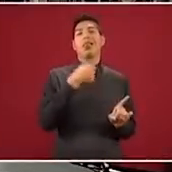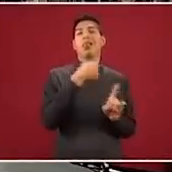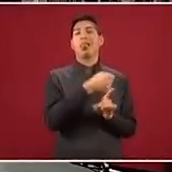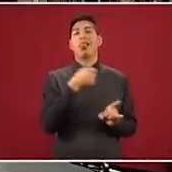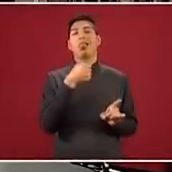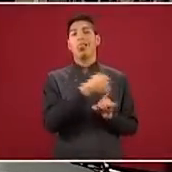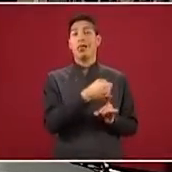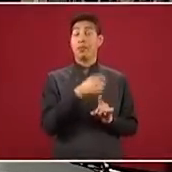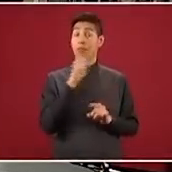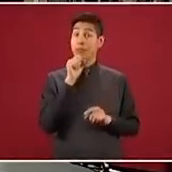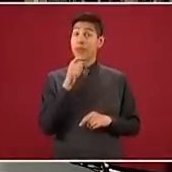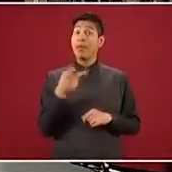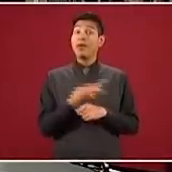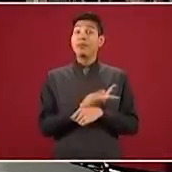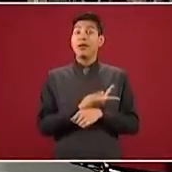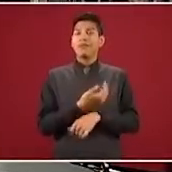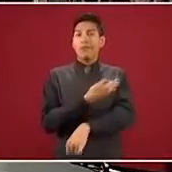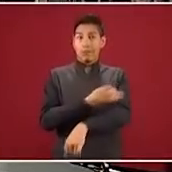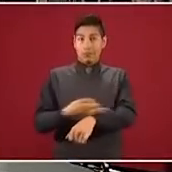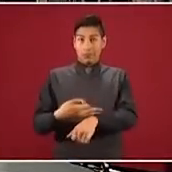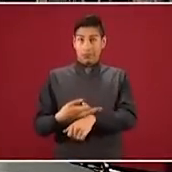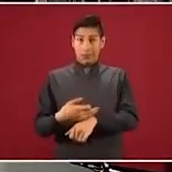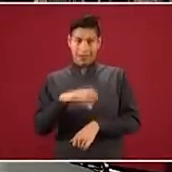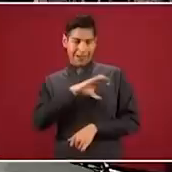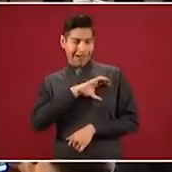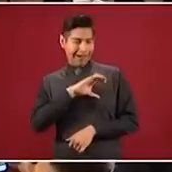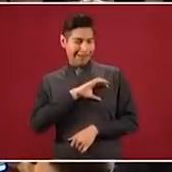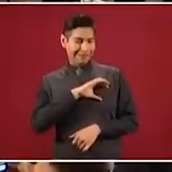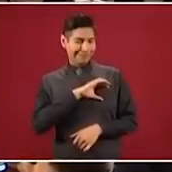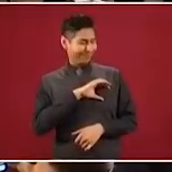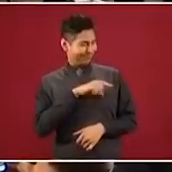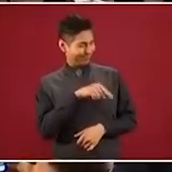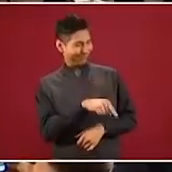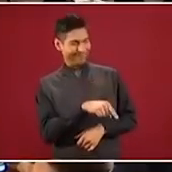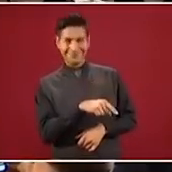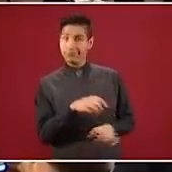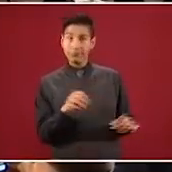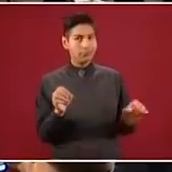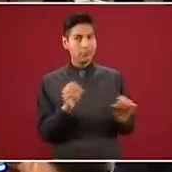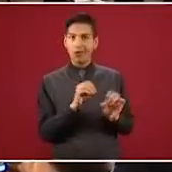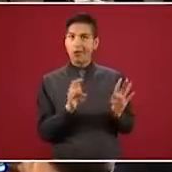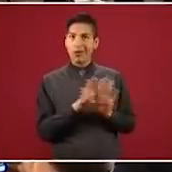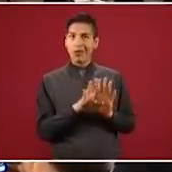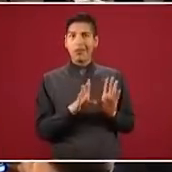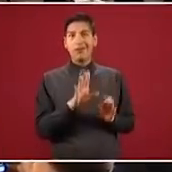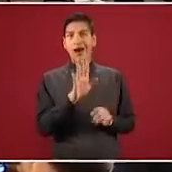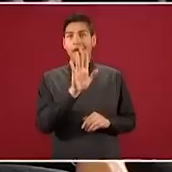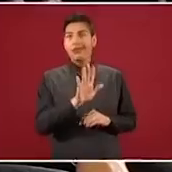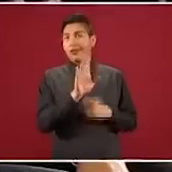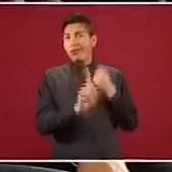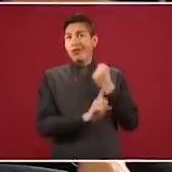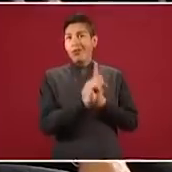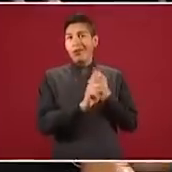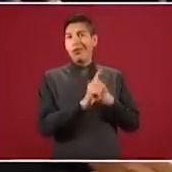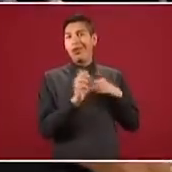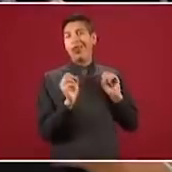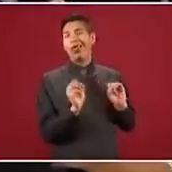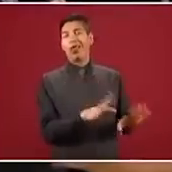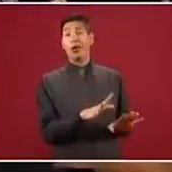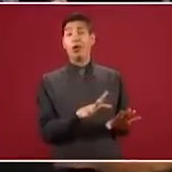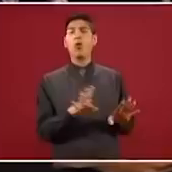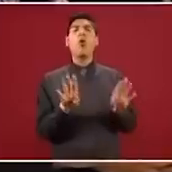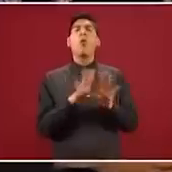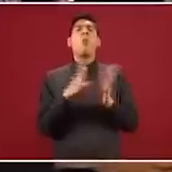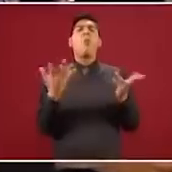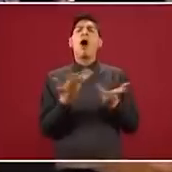realmente ya no los quiere porque son un problema, por así decirlo. Sí. ¿Cómo van a trabajar con esas clínicas de doble A,